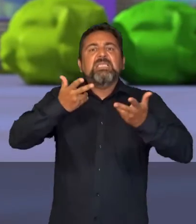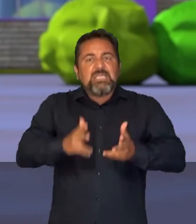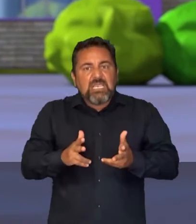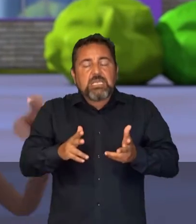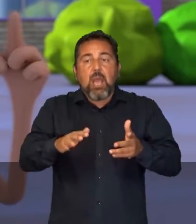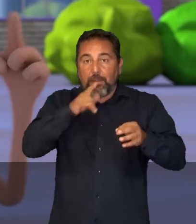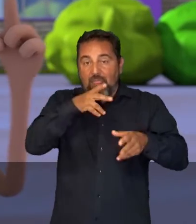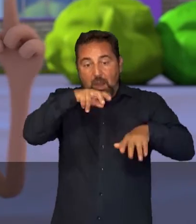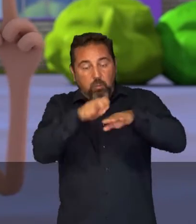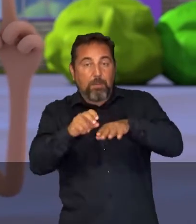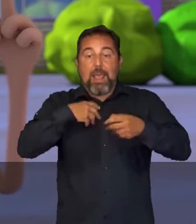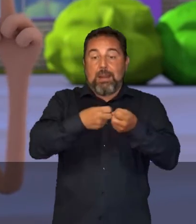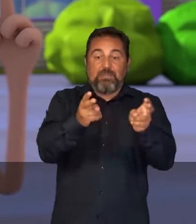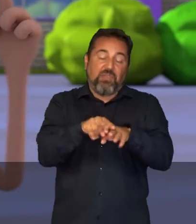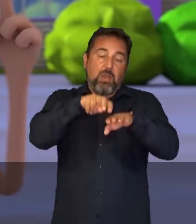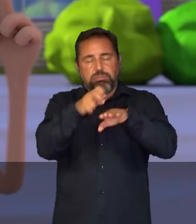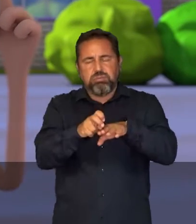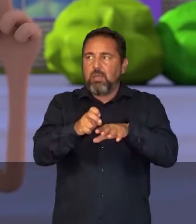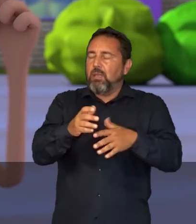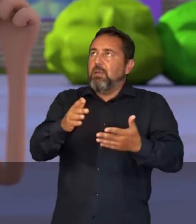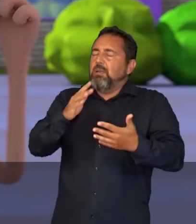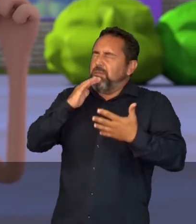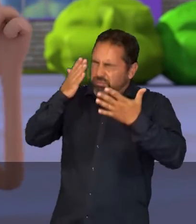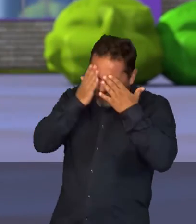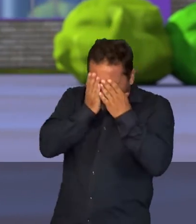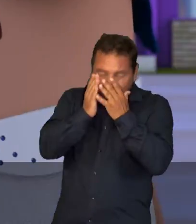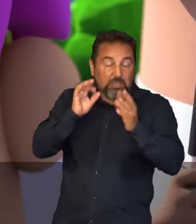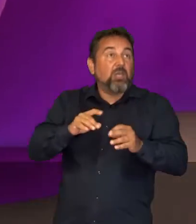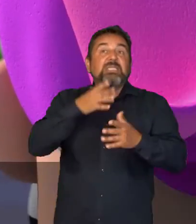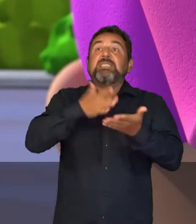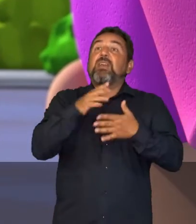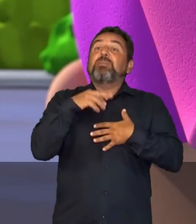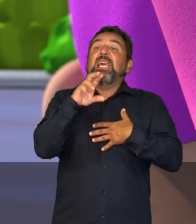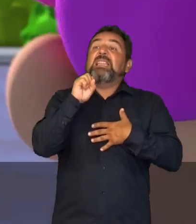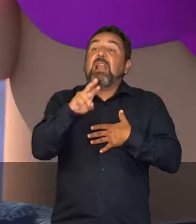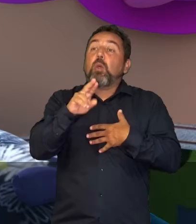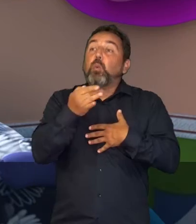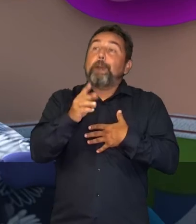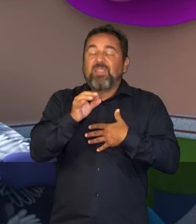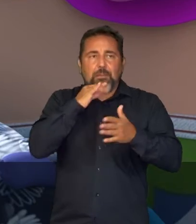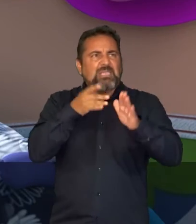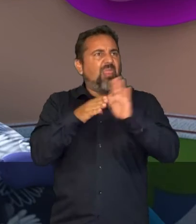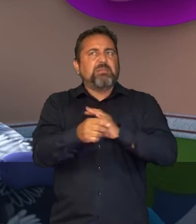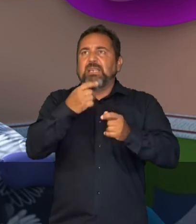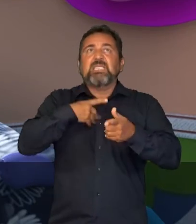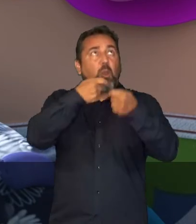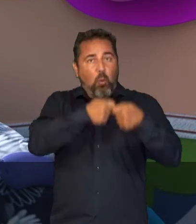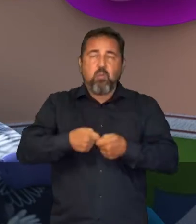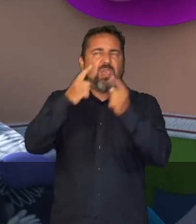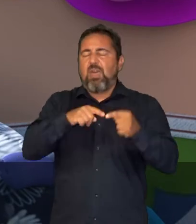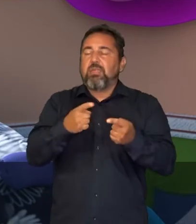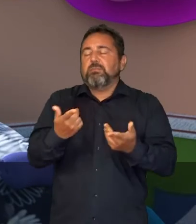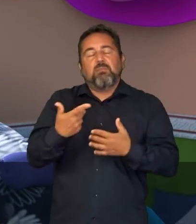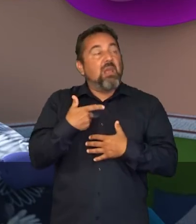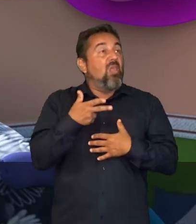al jardín y una silla hidráulica para poder bañarse en la piscina. ¡Madre mía! 13 Rue del Percebe era mucho más accesible que